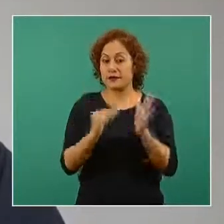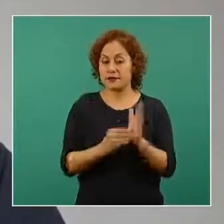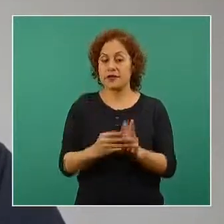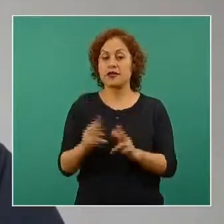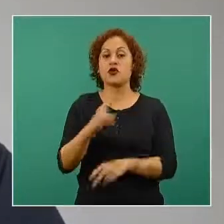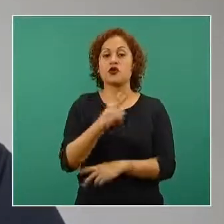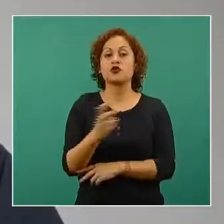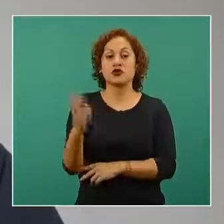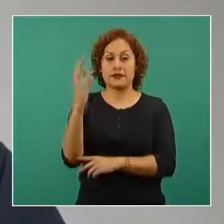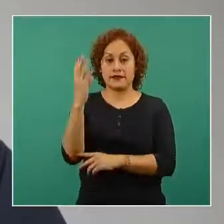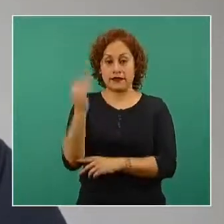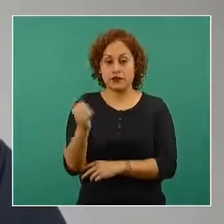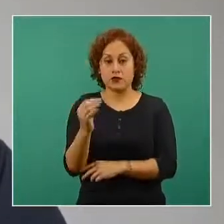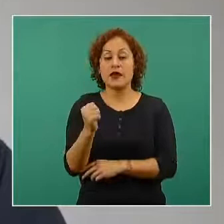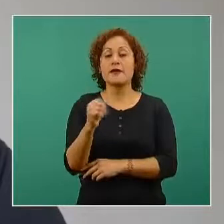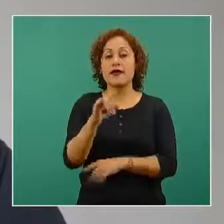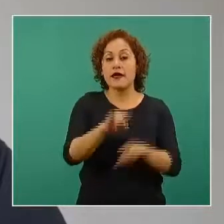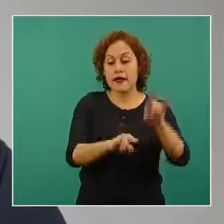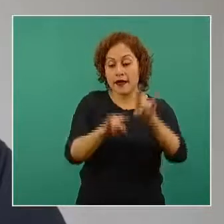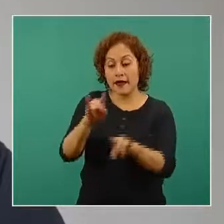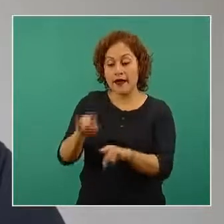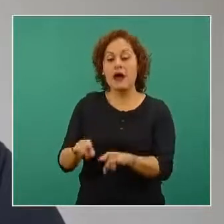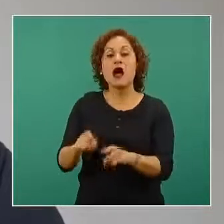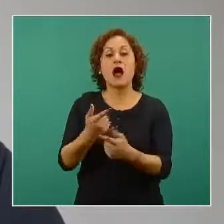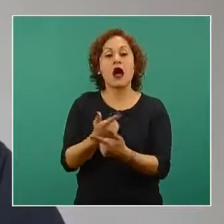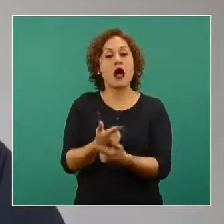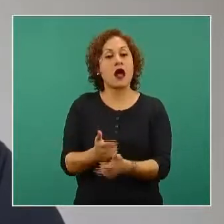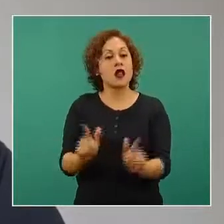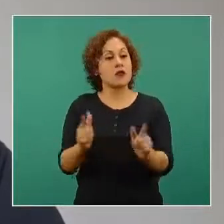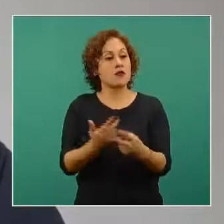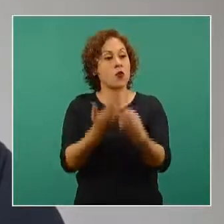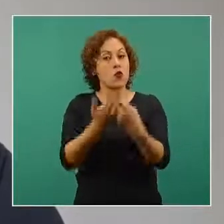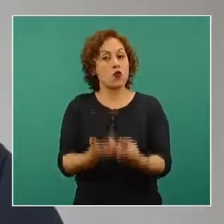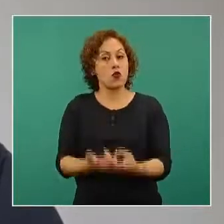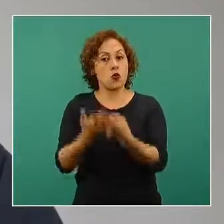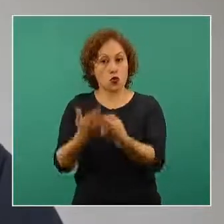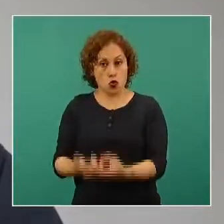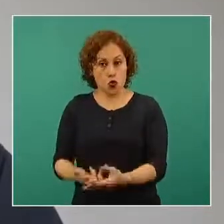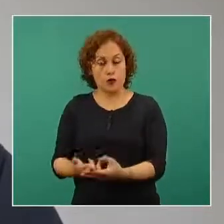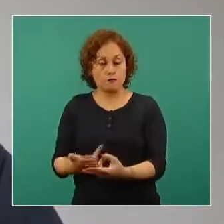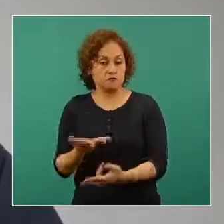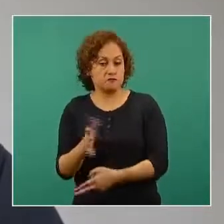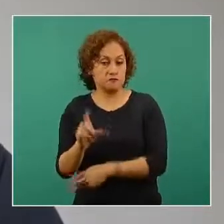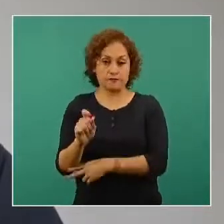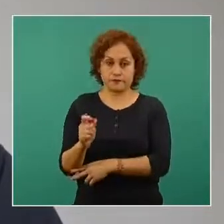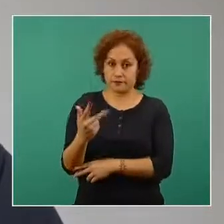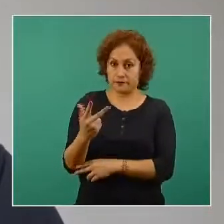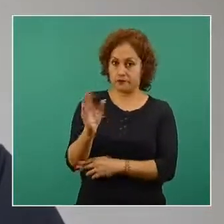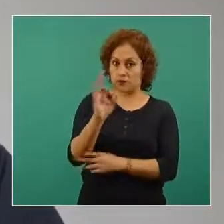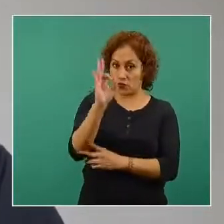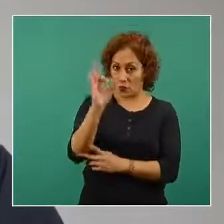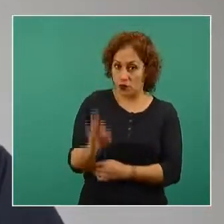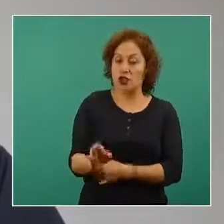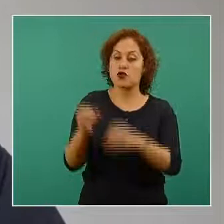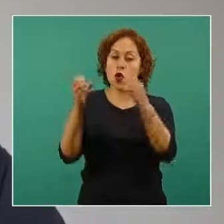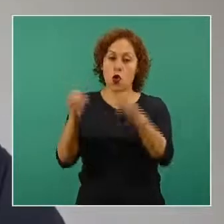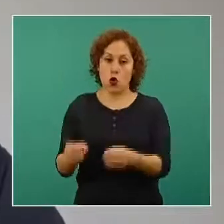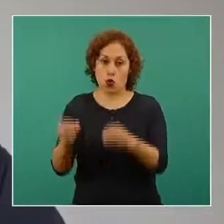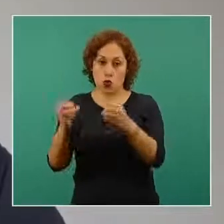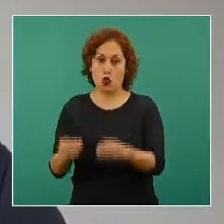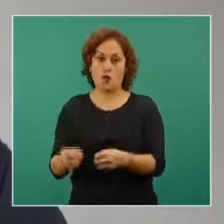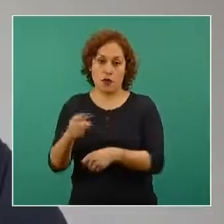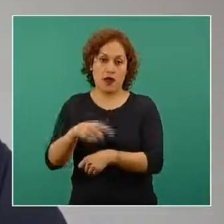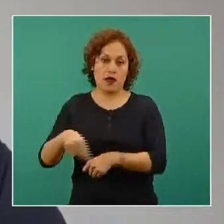23.209 las camas que se encuentran disponibles para este tipo de pacientes. 28% de ahí nuestra ocupación nacional para